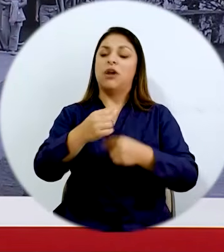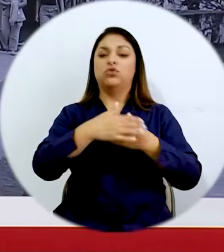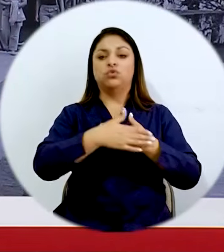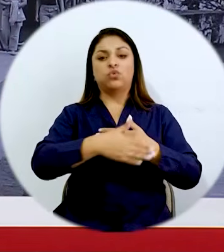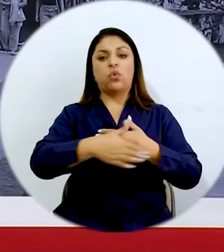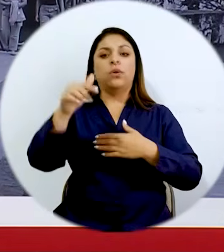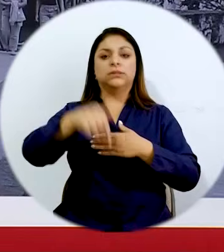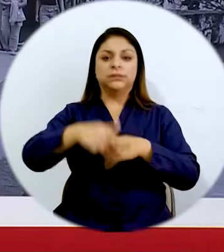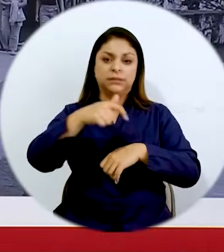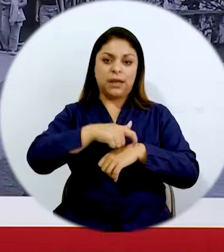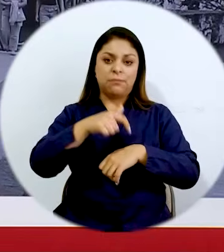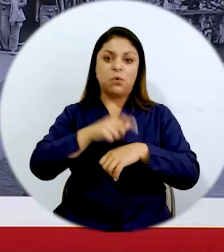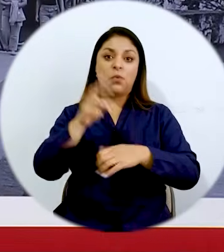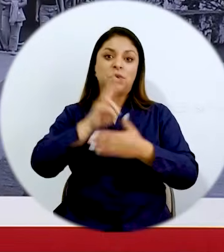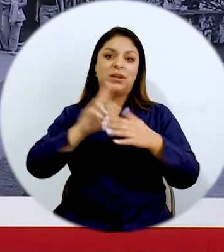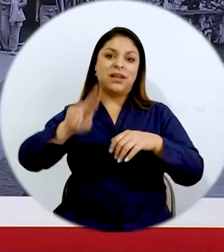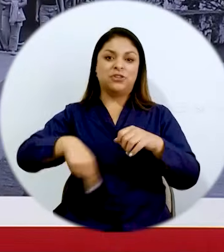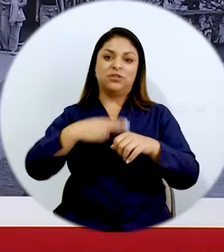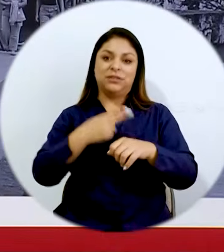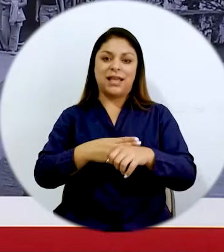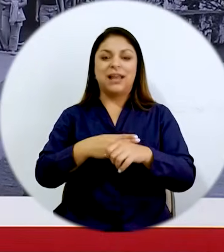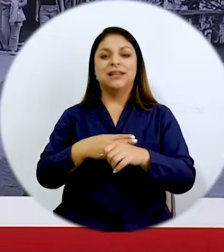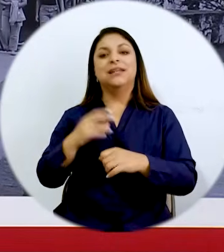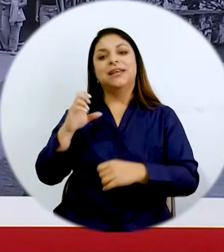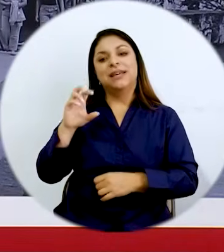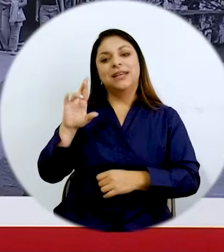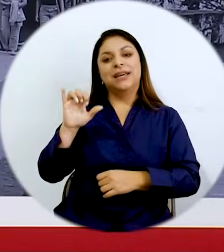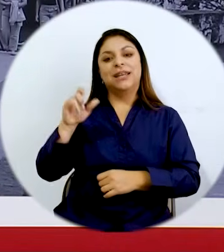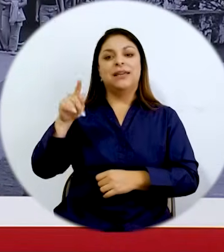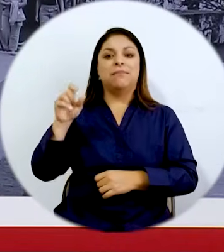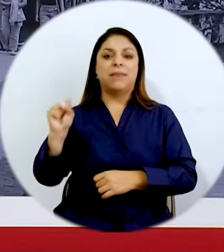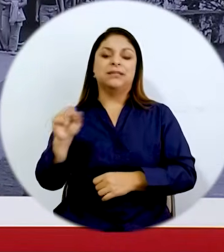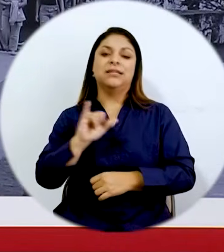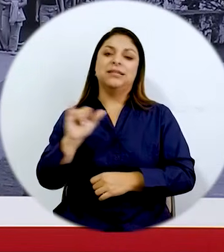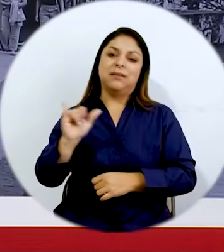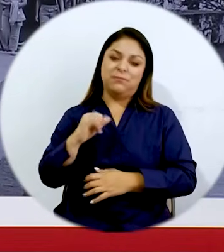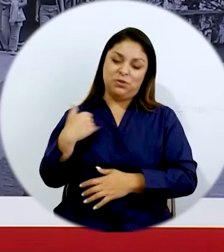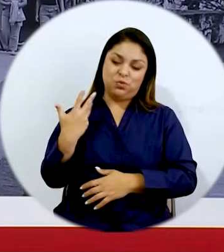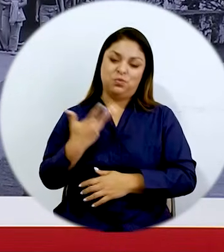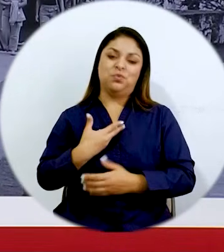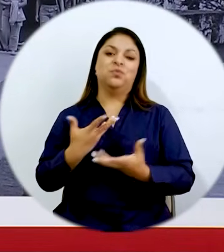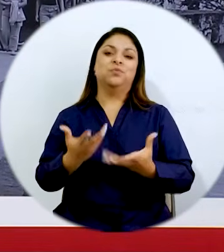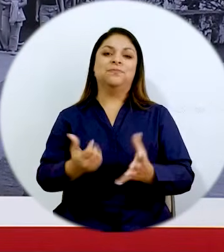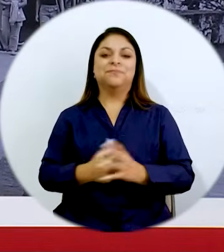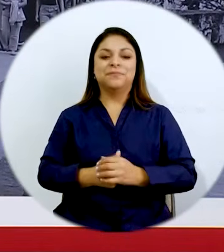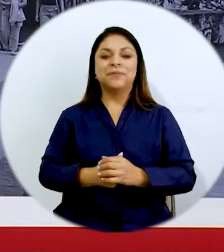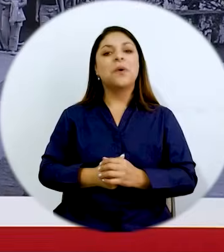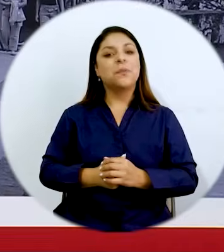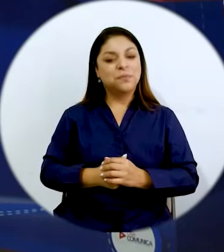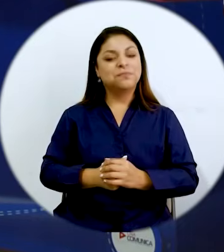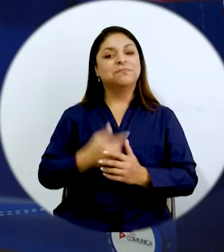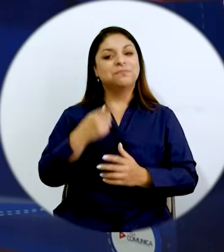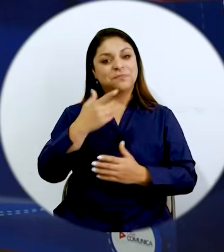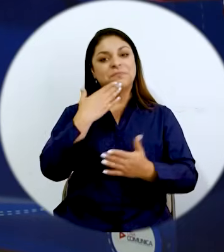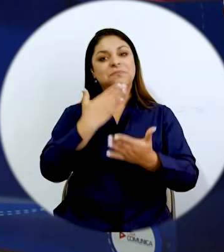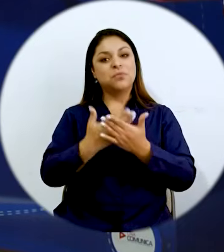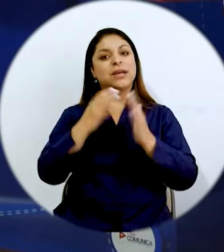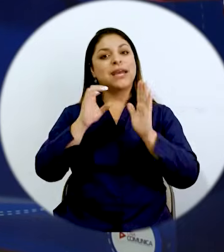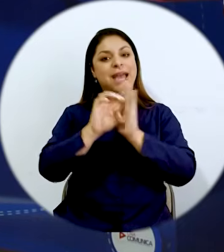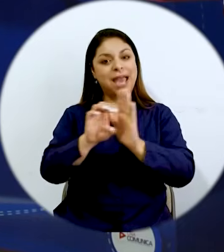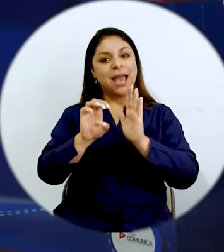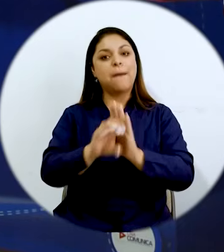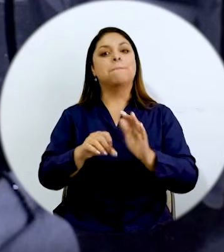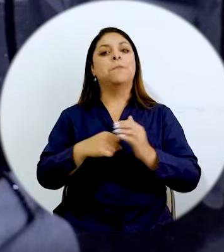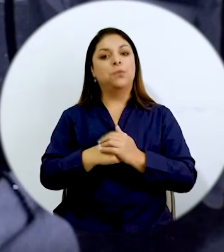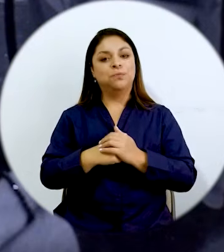este tiempo en la Universidad Nacional, en CRIPAS y específicamente en MAM. Sí, un ejemplo más del aporte de